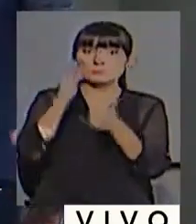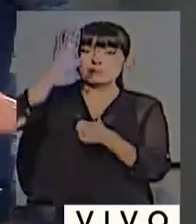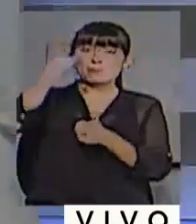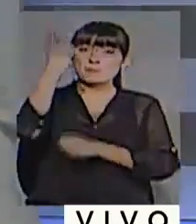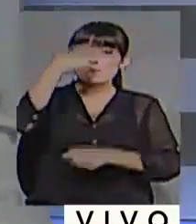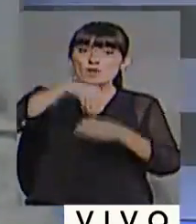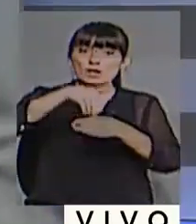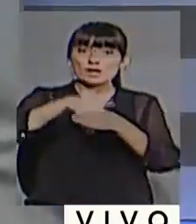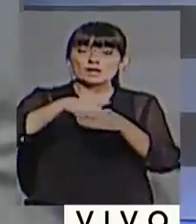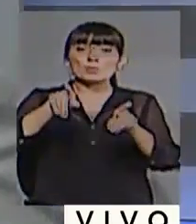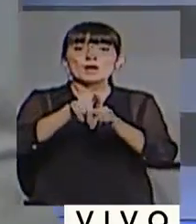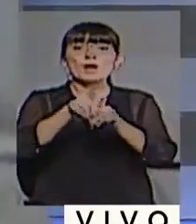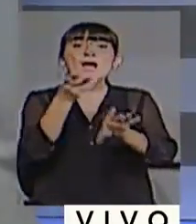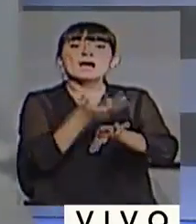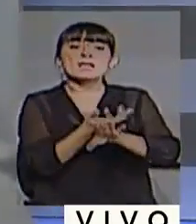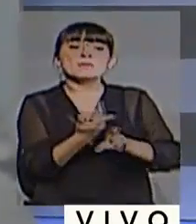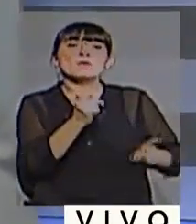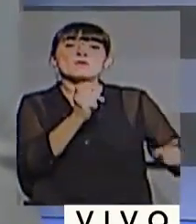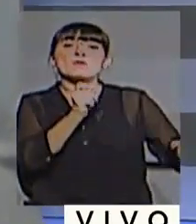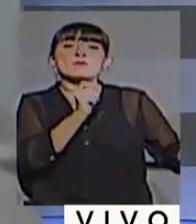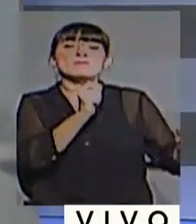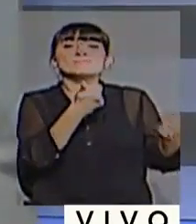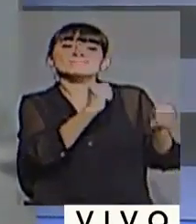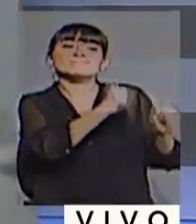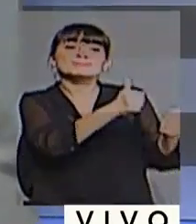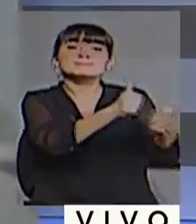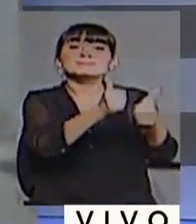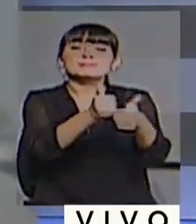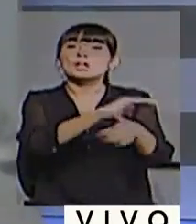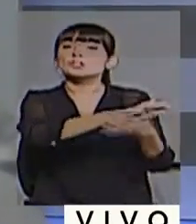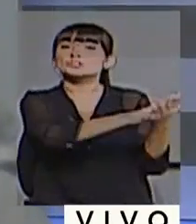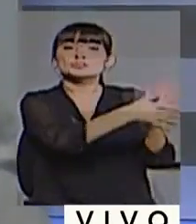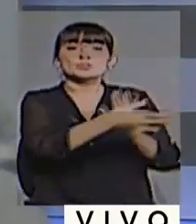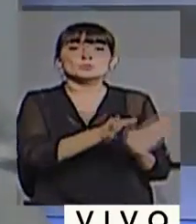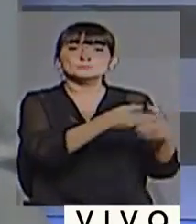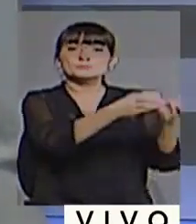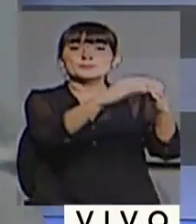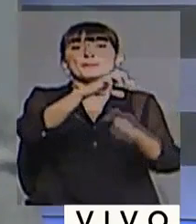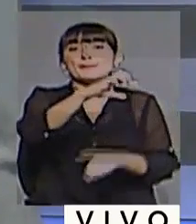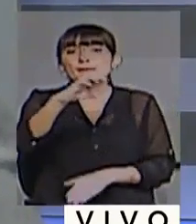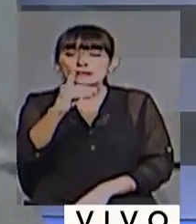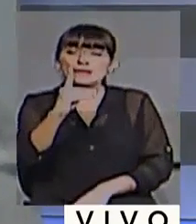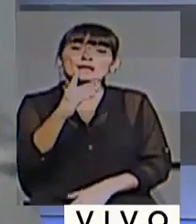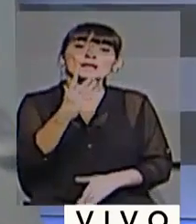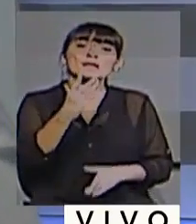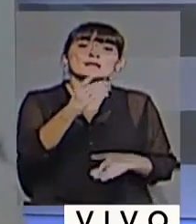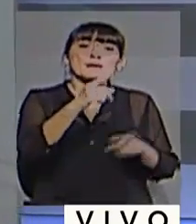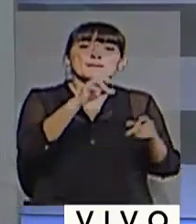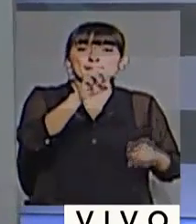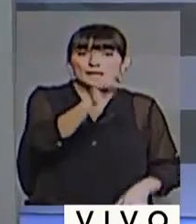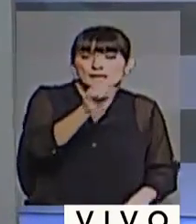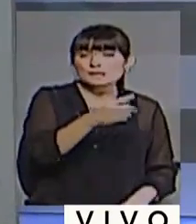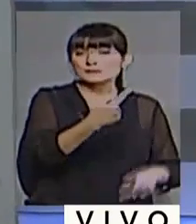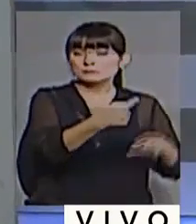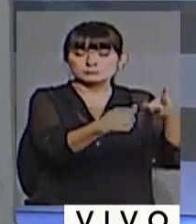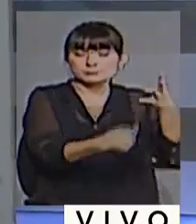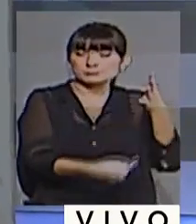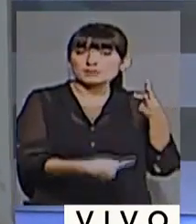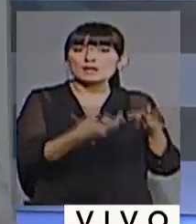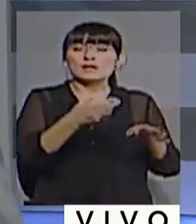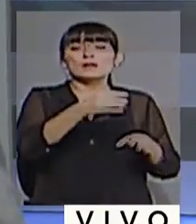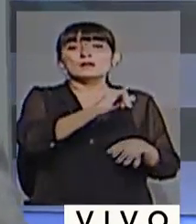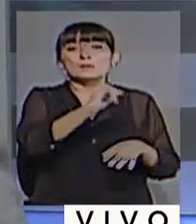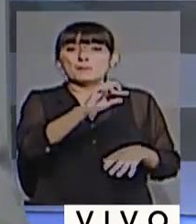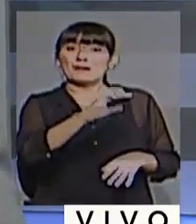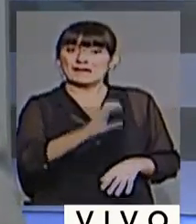disputarle a todo el bloque progresista, entiéndase PPD, entiéndase Partido Radical Socialdemócrata y Partido Socialista, y posteriormente el PC. Entonces,